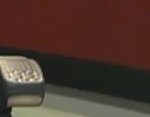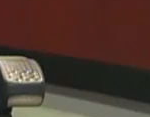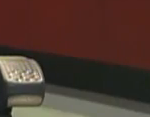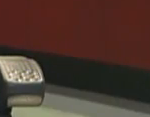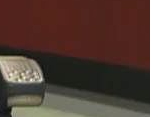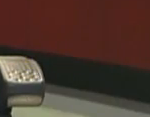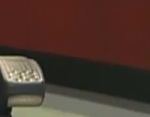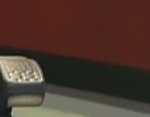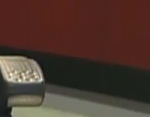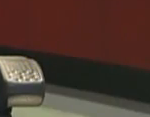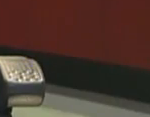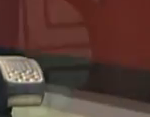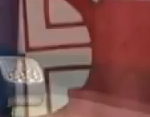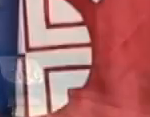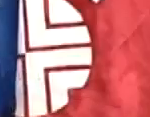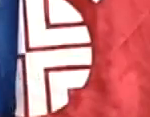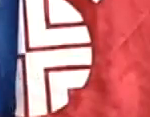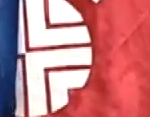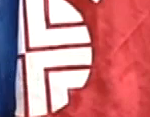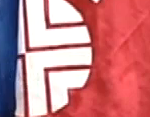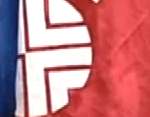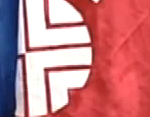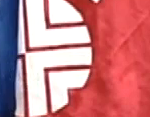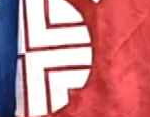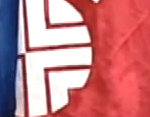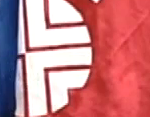interviene directamente Germán Escarraga y lo escuchamos.